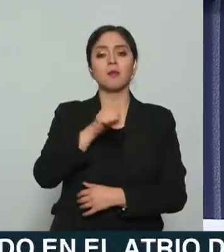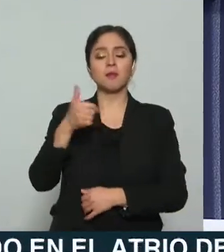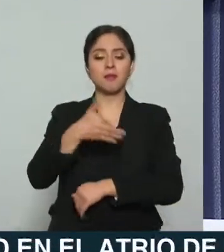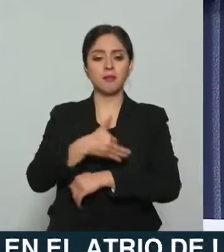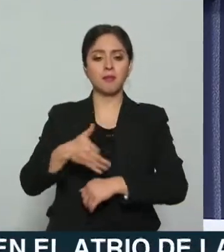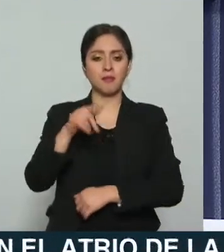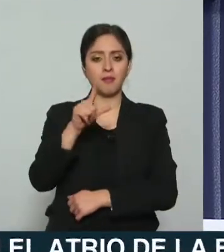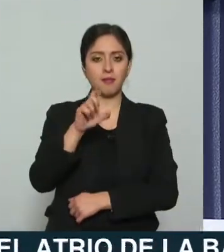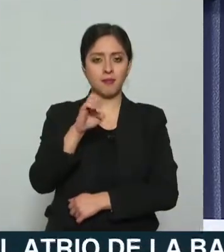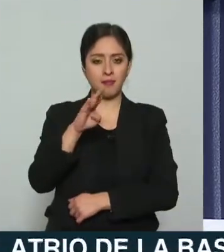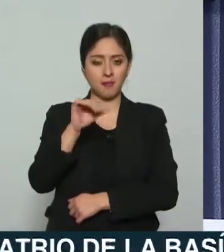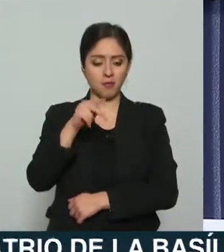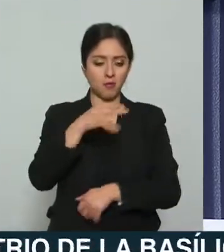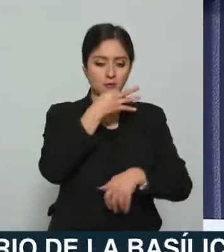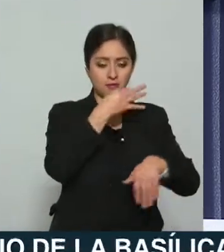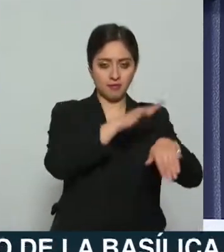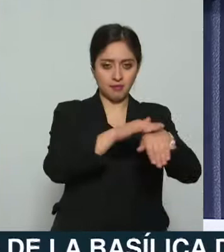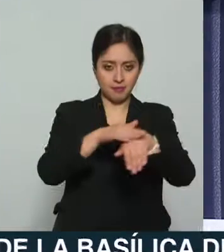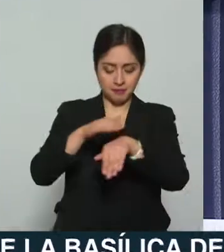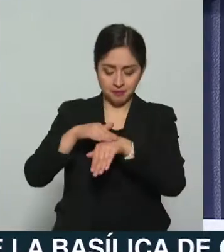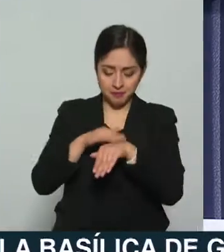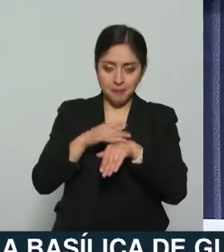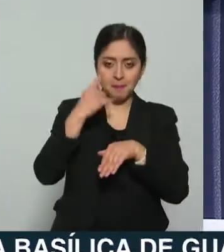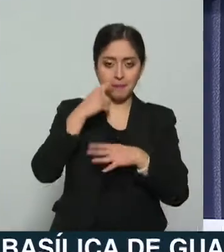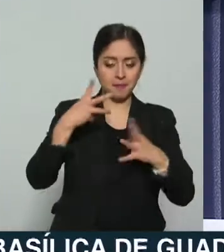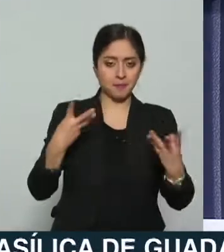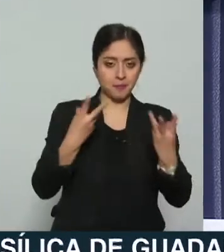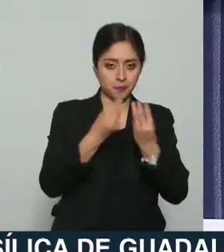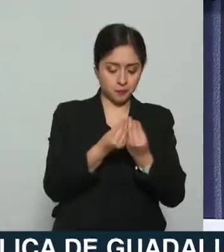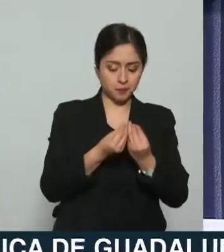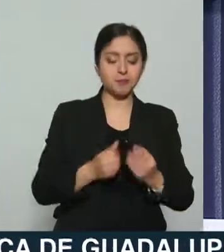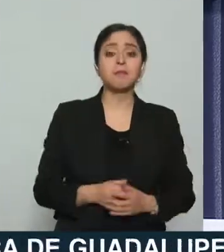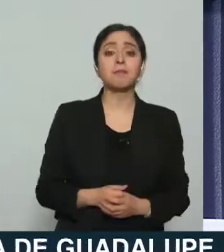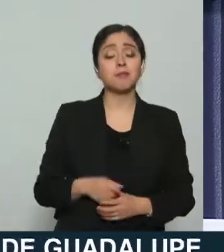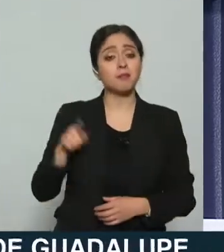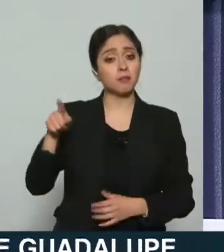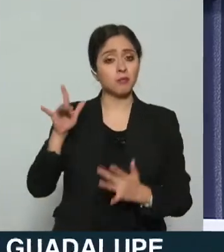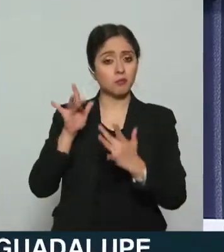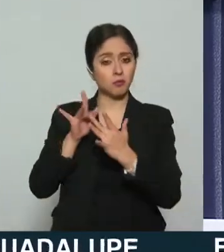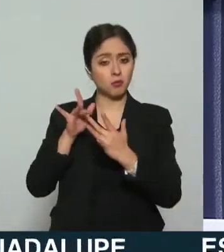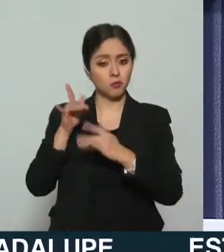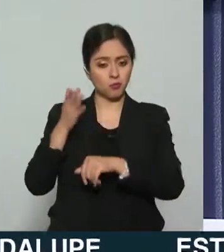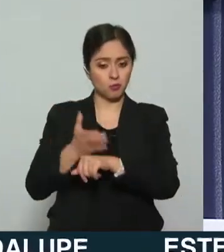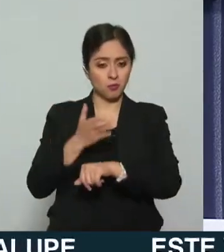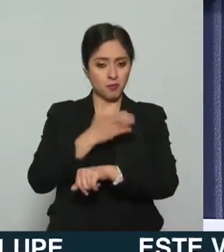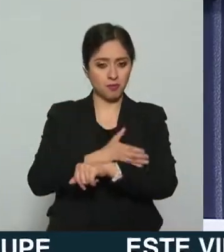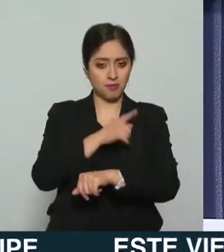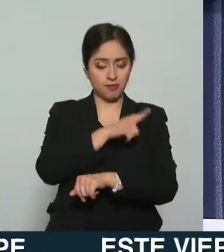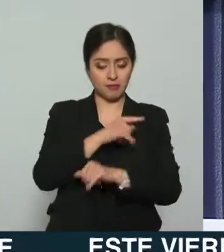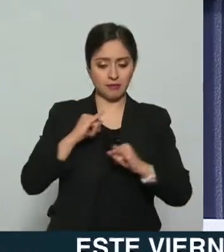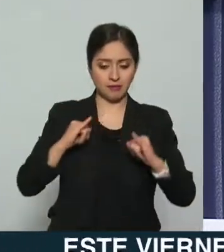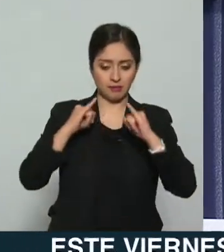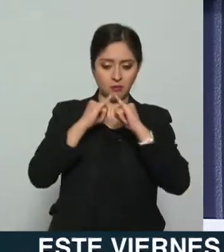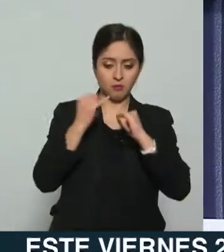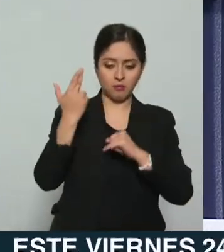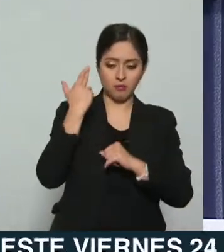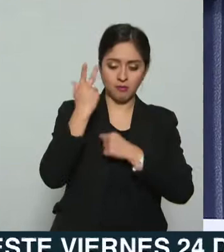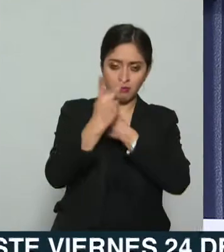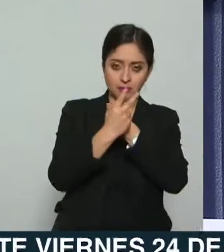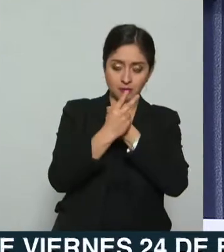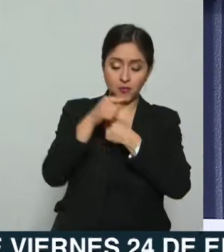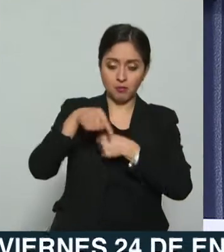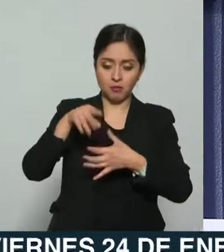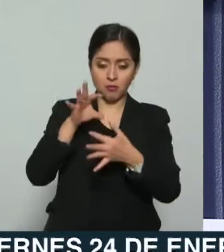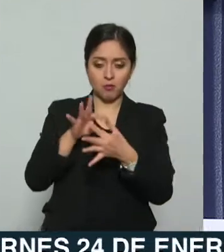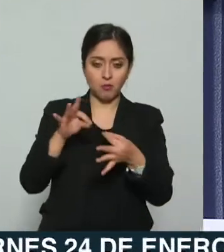vamos a enlazar con nuestro compañero Juan Carlos Cejudo Martínez. Él es reportero del Instituto Morelense de Radio y Televisión, quien nos tiene un reporte de este